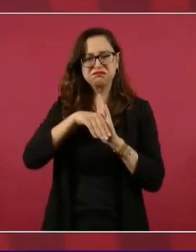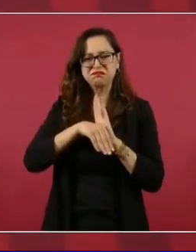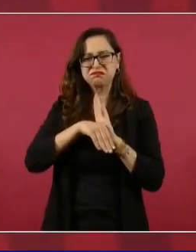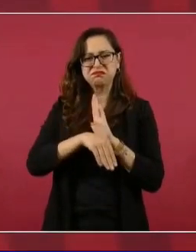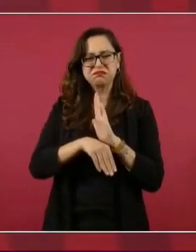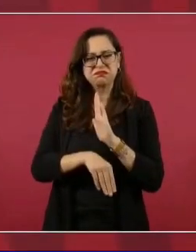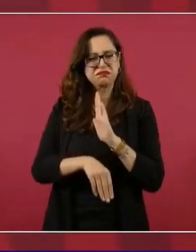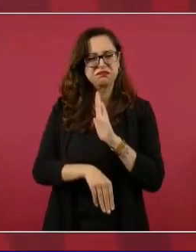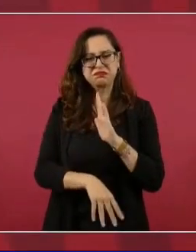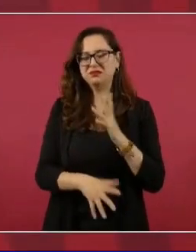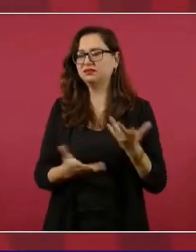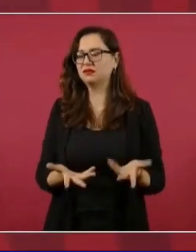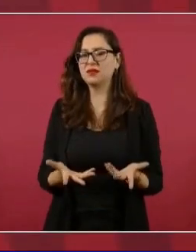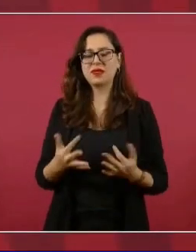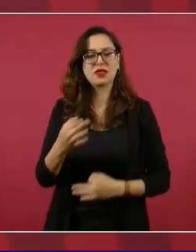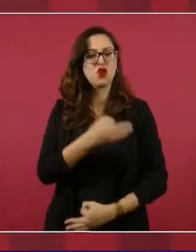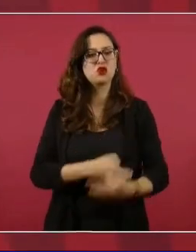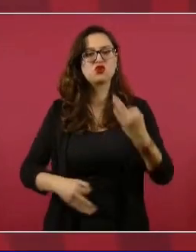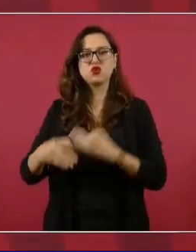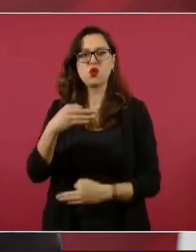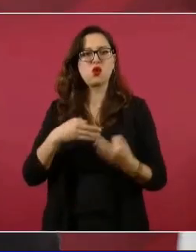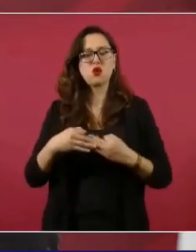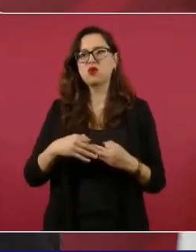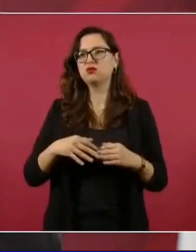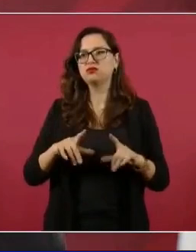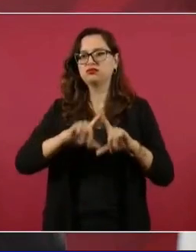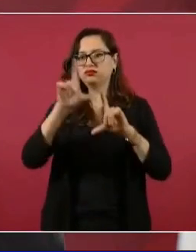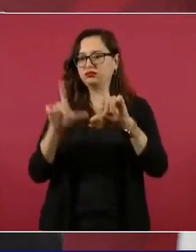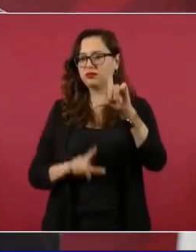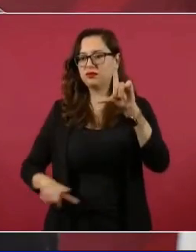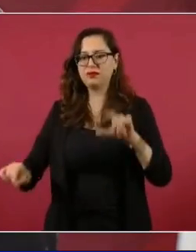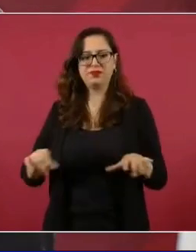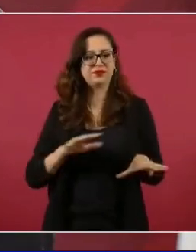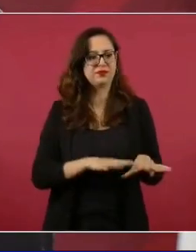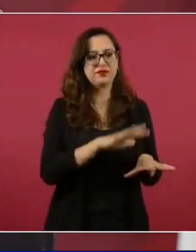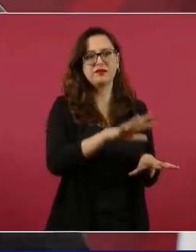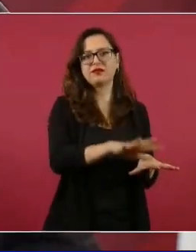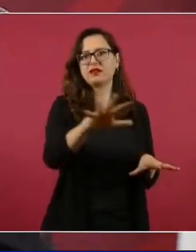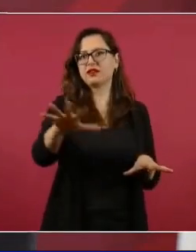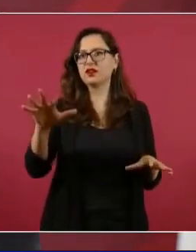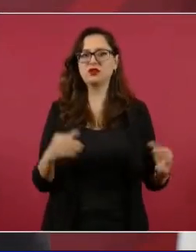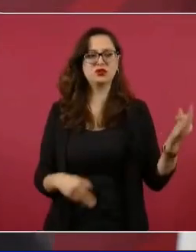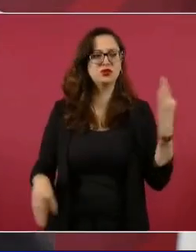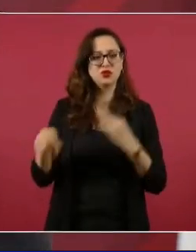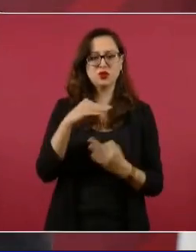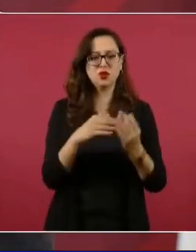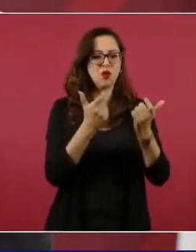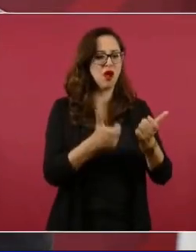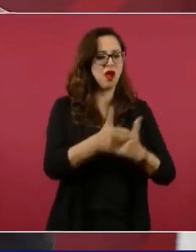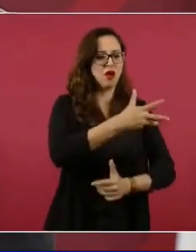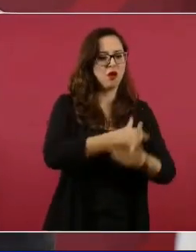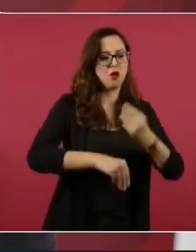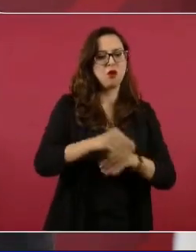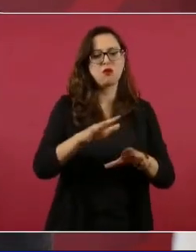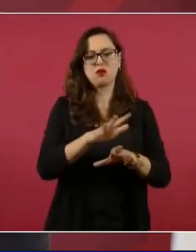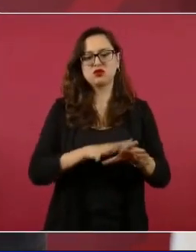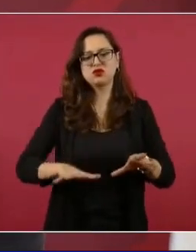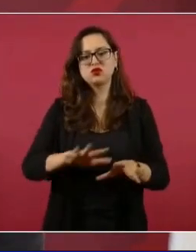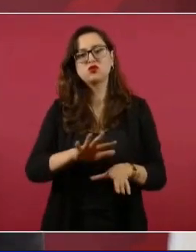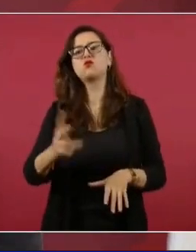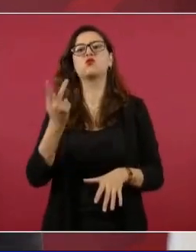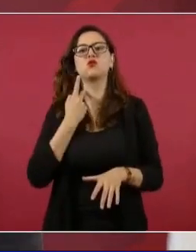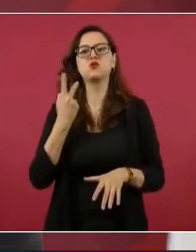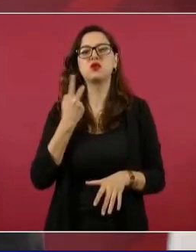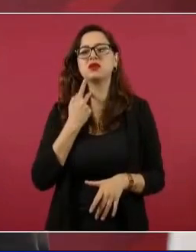que afectó todos los ámbitos, todos los terrenos de la vida pública, lo económico, lo social, lo político,